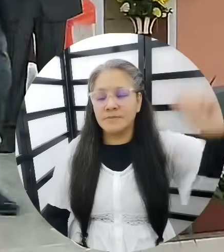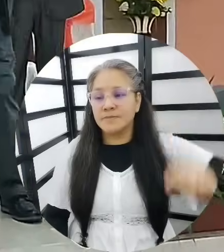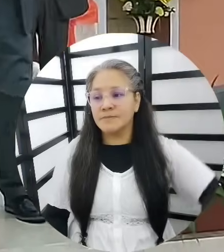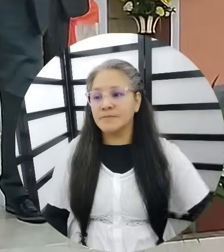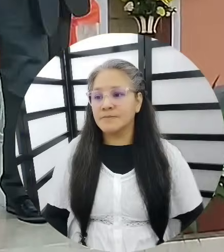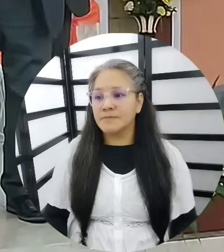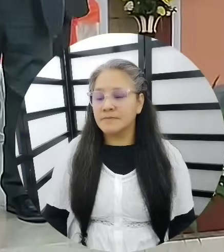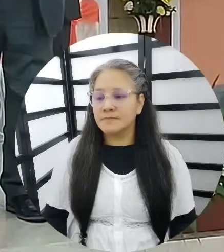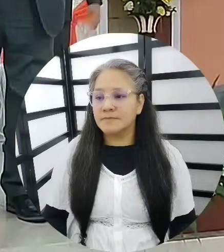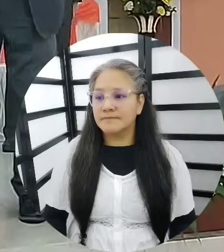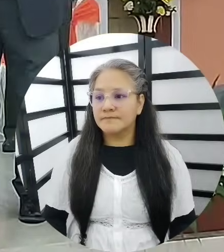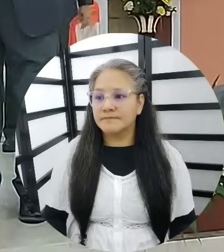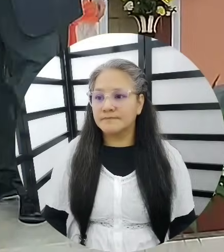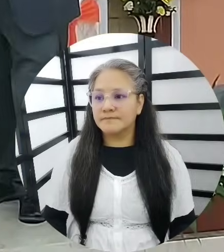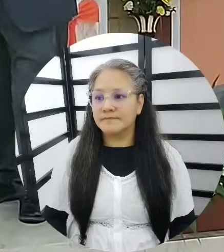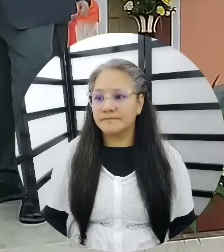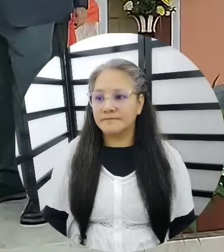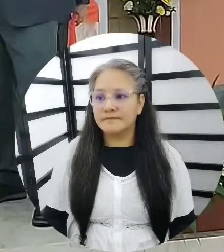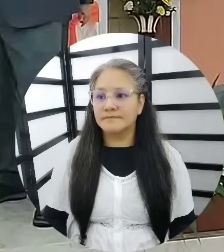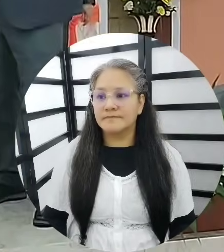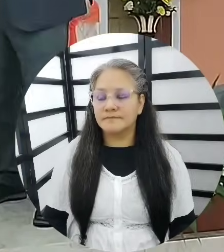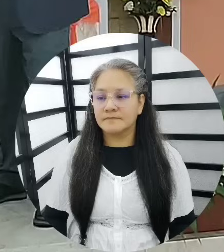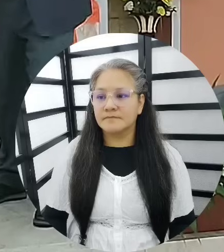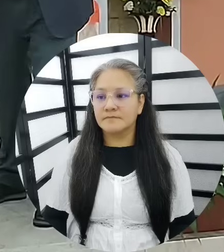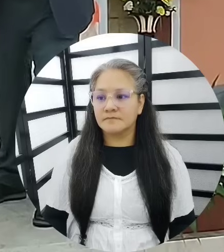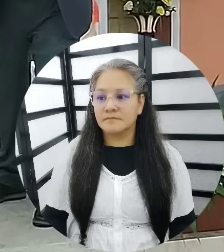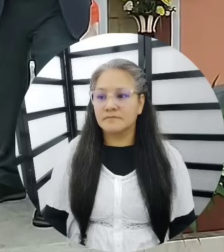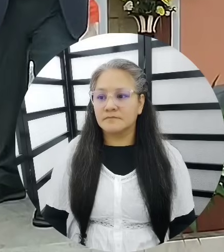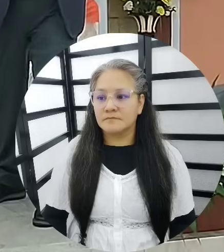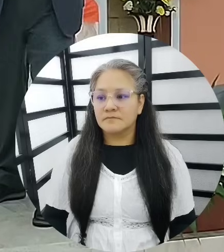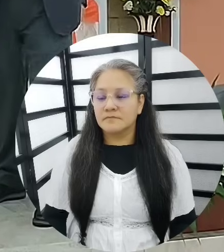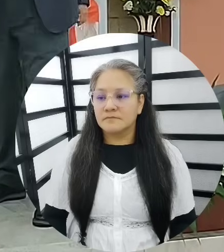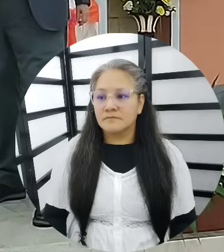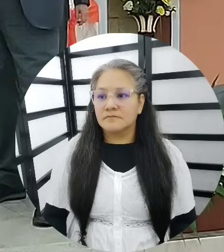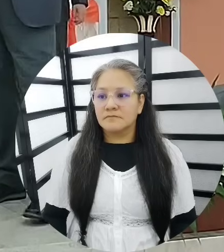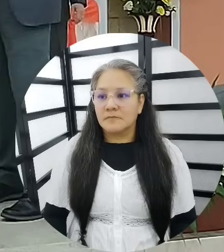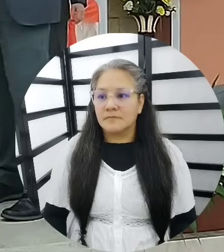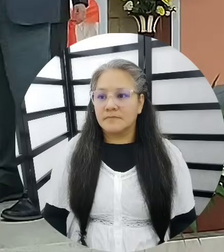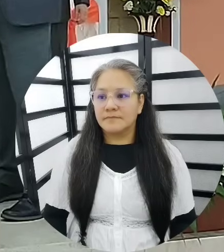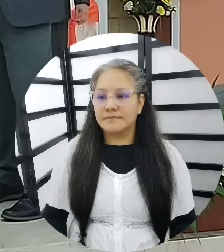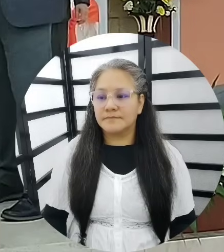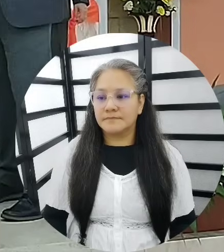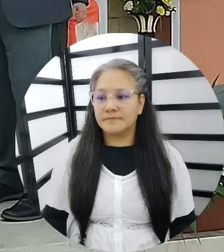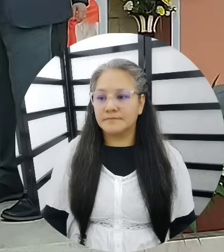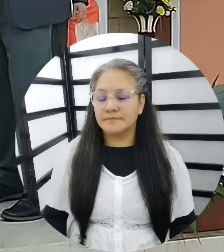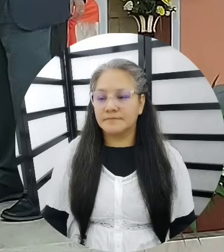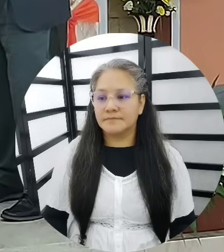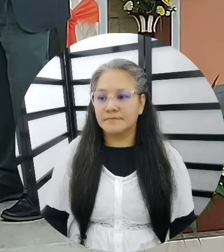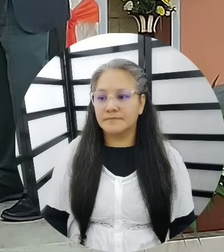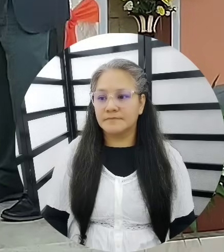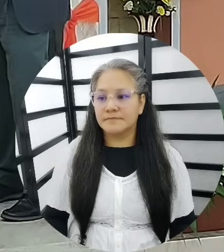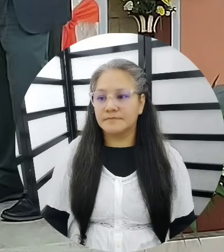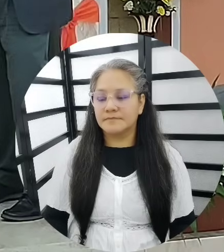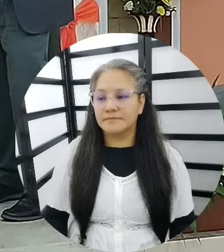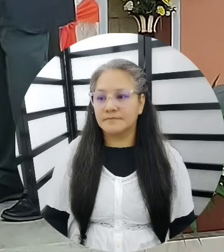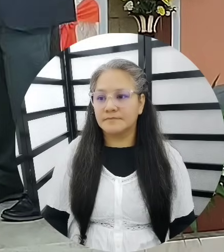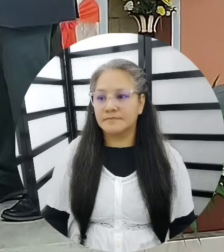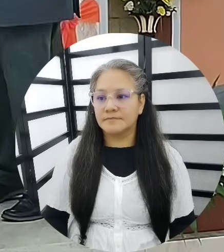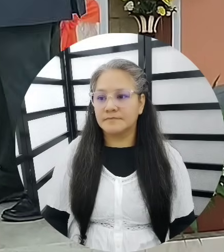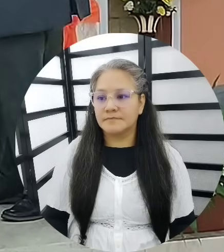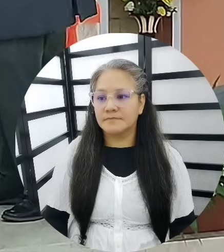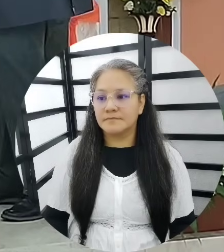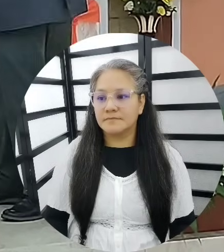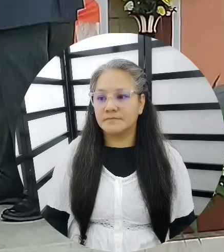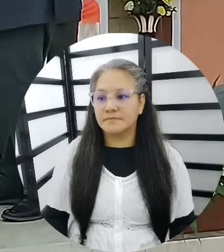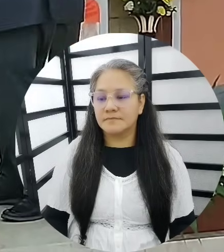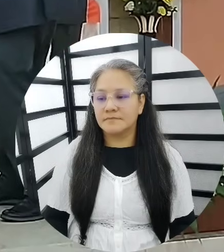descansar. Aleluya. Y le dio una cátedra a los judíos. Alabado sea Dios. En el Sermón del Monte le